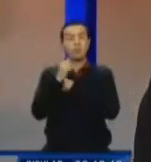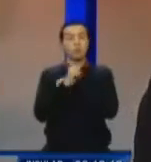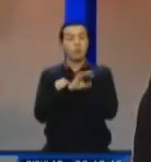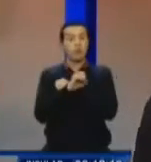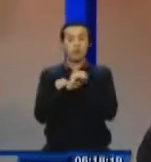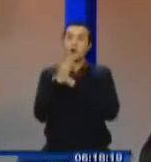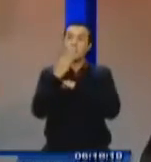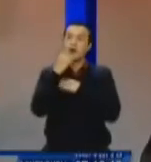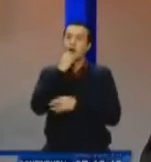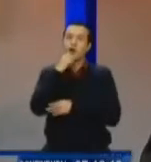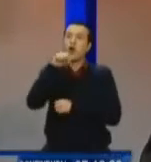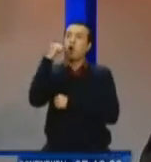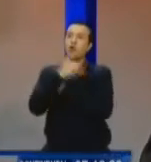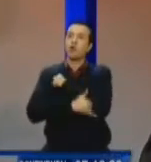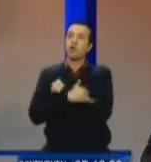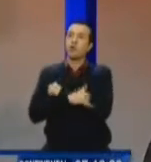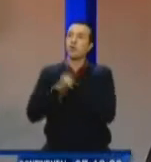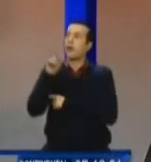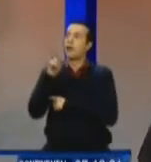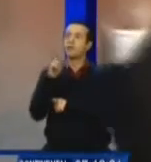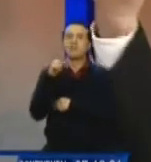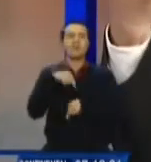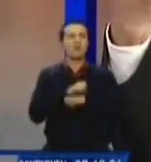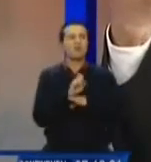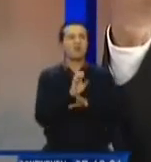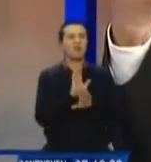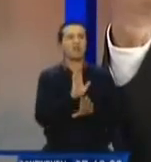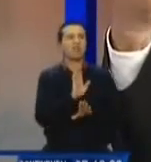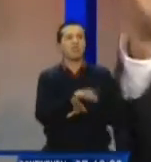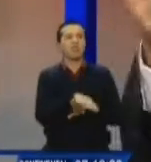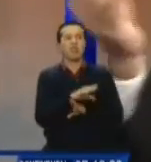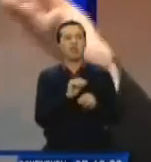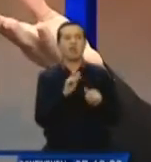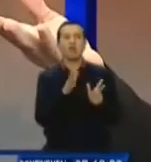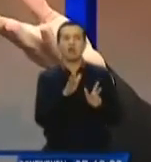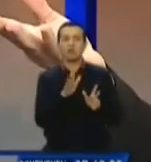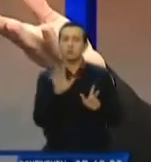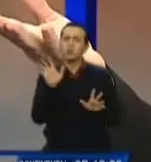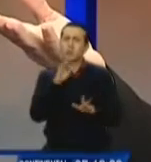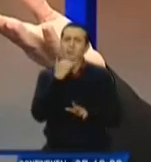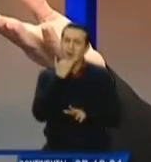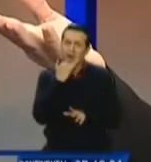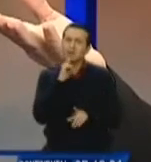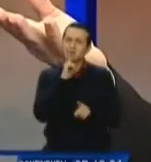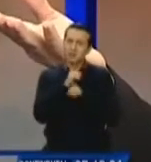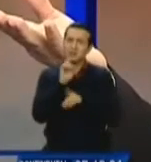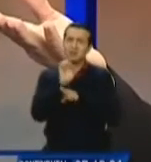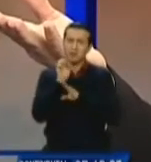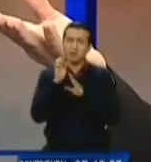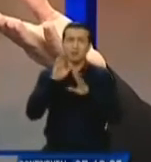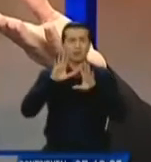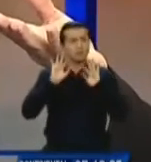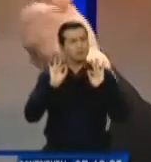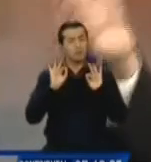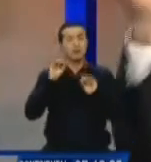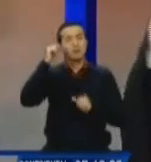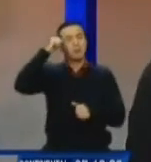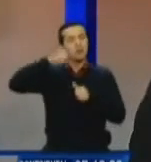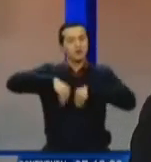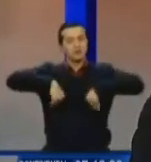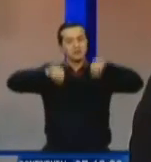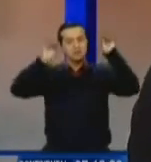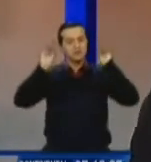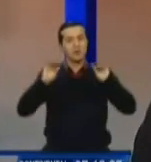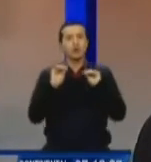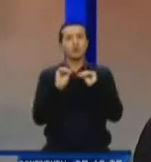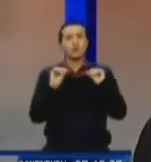mete en la cabeza que todo lo que hacemos aquí no vale que lo único que vale es lo que importamos mira nos decían los productores textiles de ahí en tungurahua que ellos se